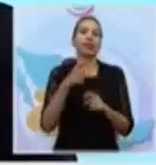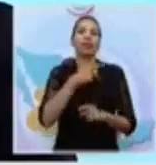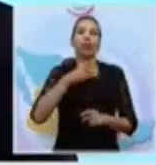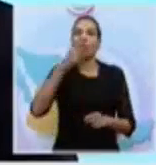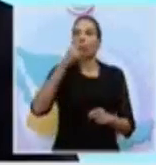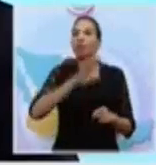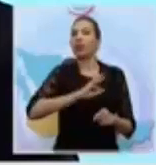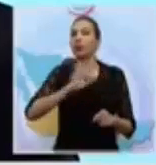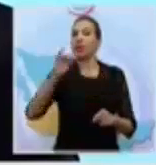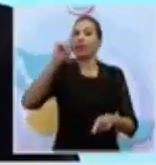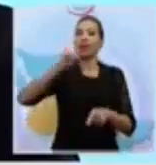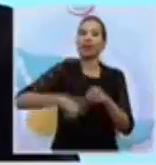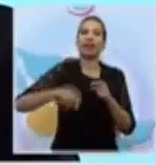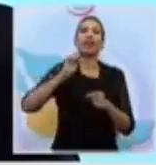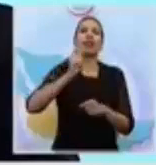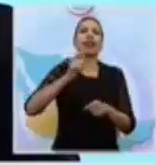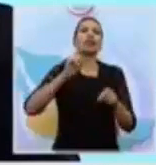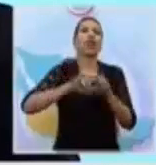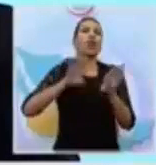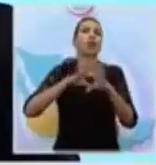pobreza, la curación